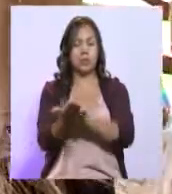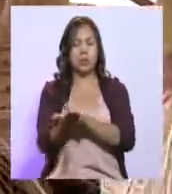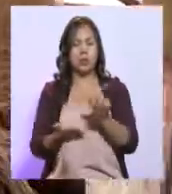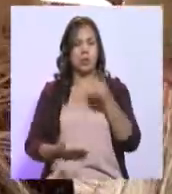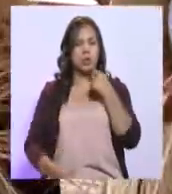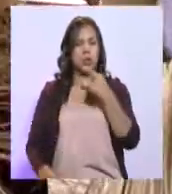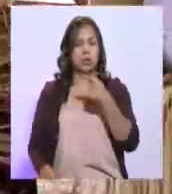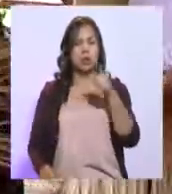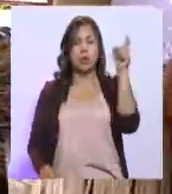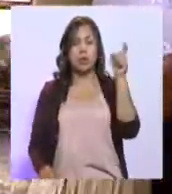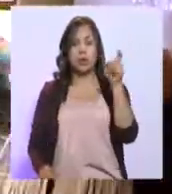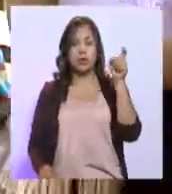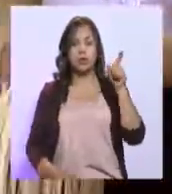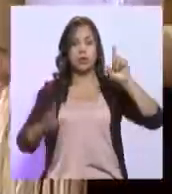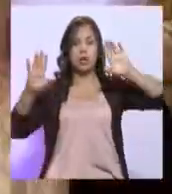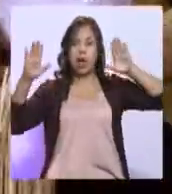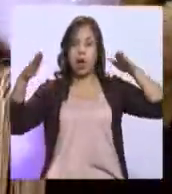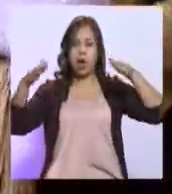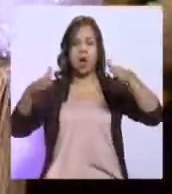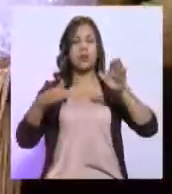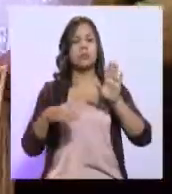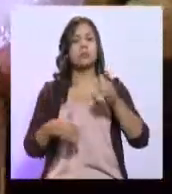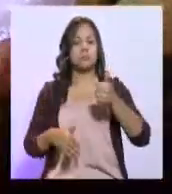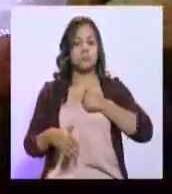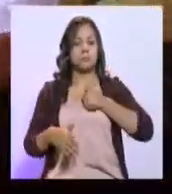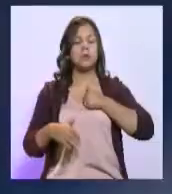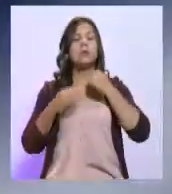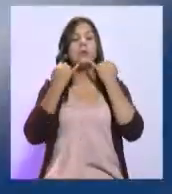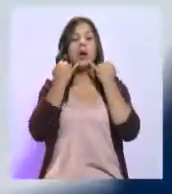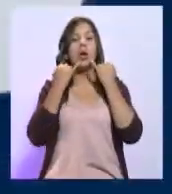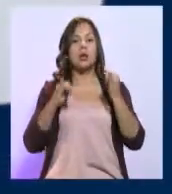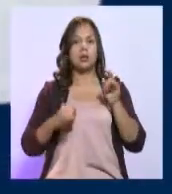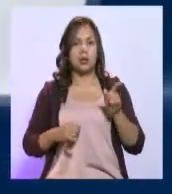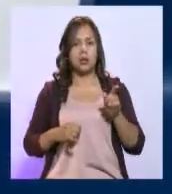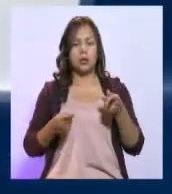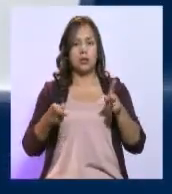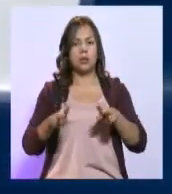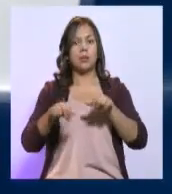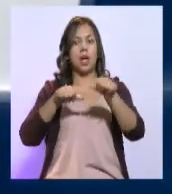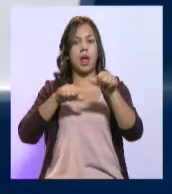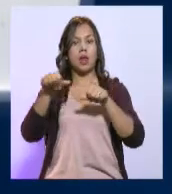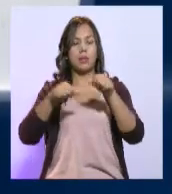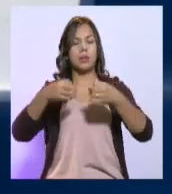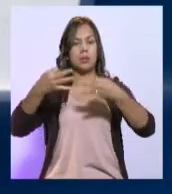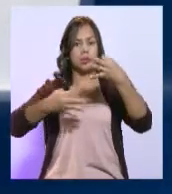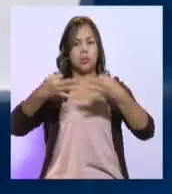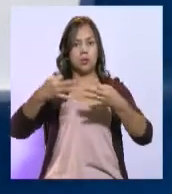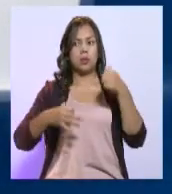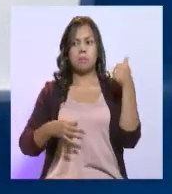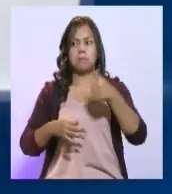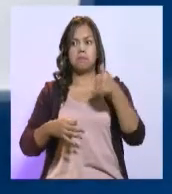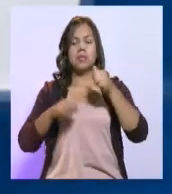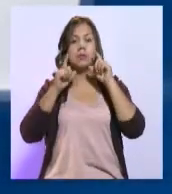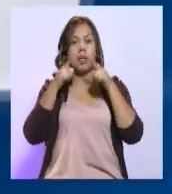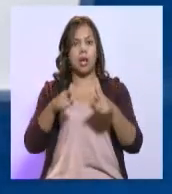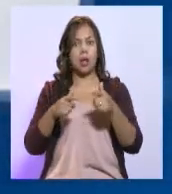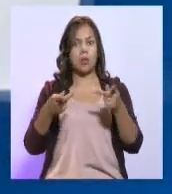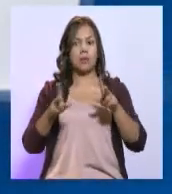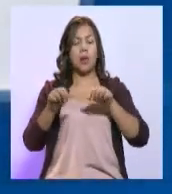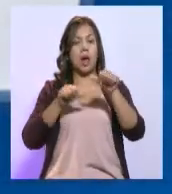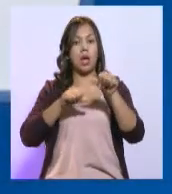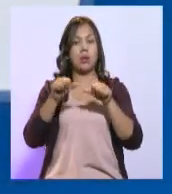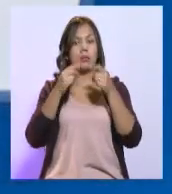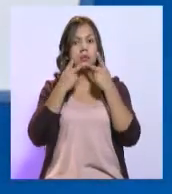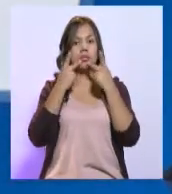hablantes deberán ser atendidos en su propia lengua, en administración de justicia en su propia lengua, administración pública en